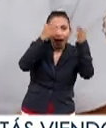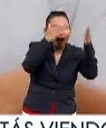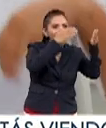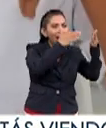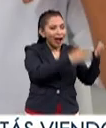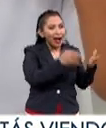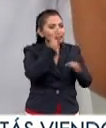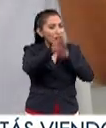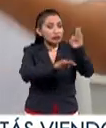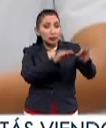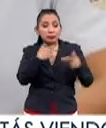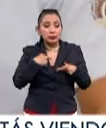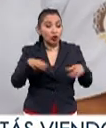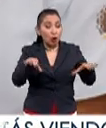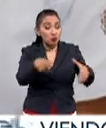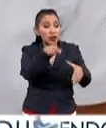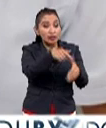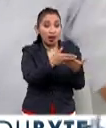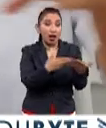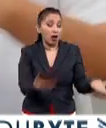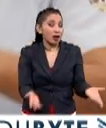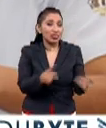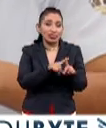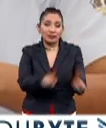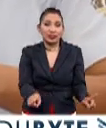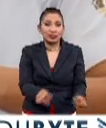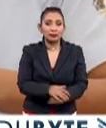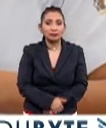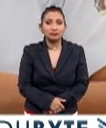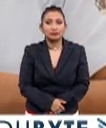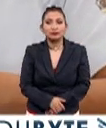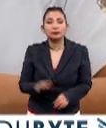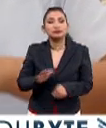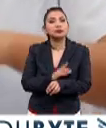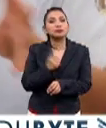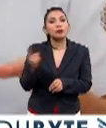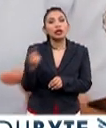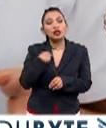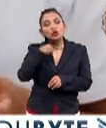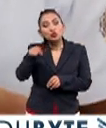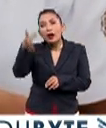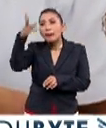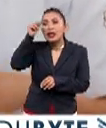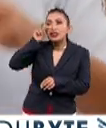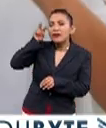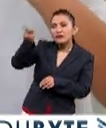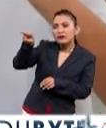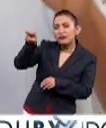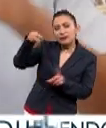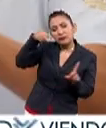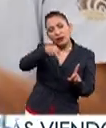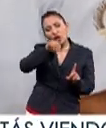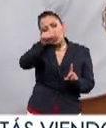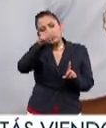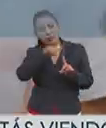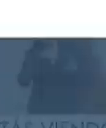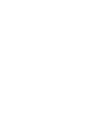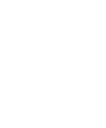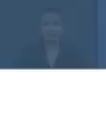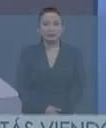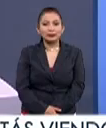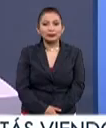el trato que le das a la comunidad en este caso es totalmente distinta, porque aprendes a verlos desde otra